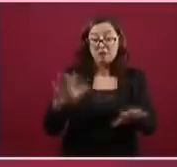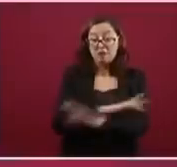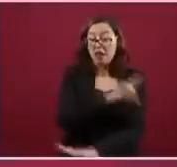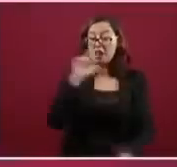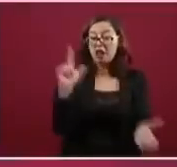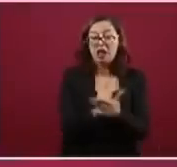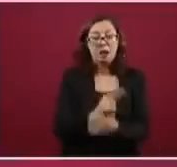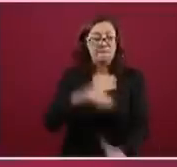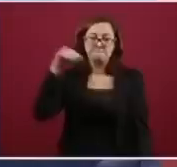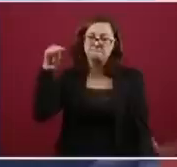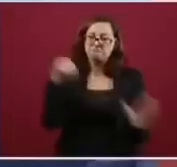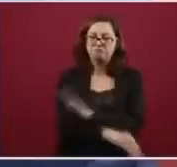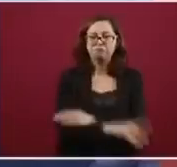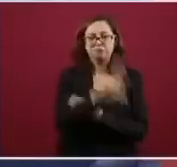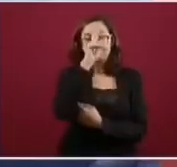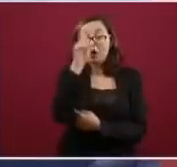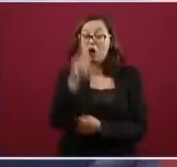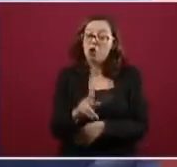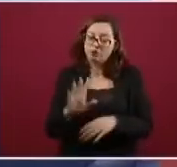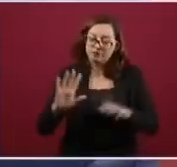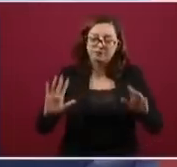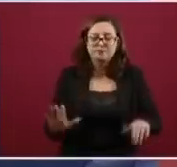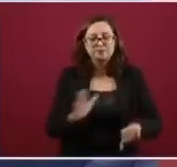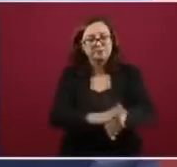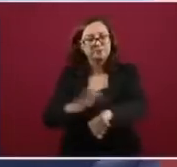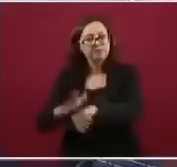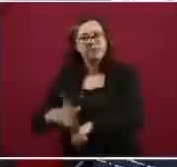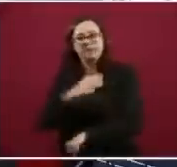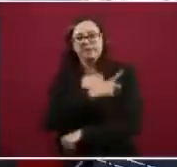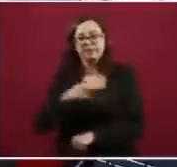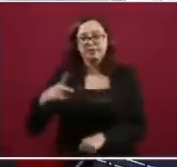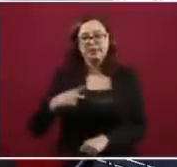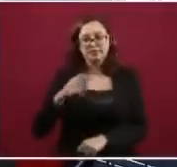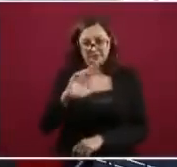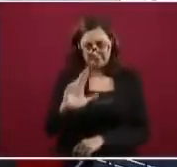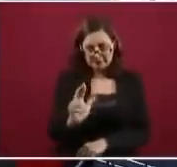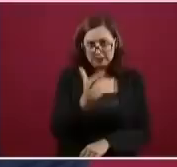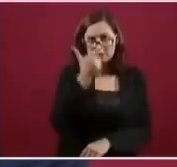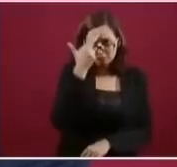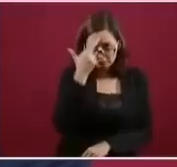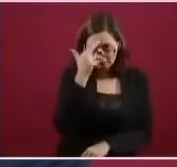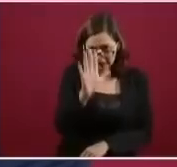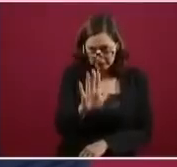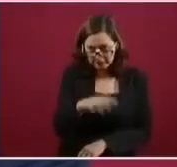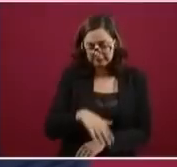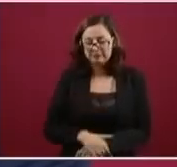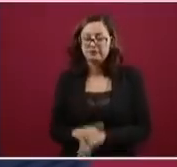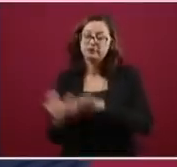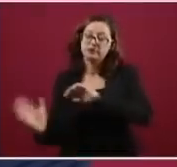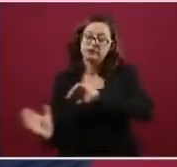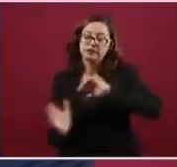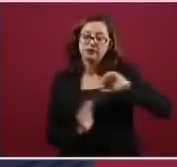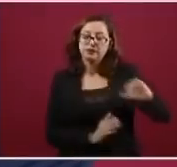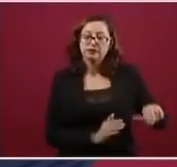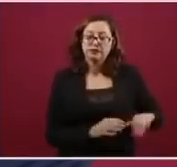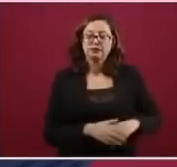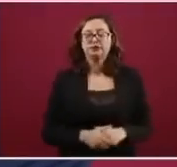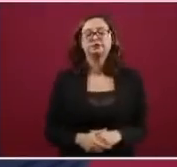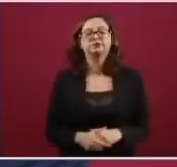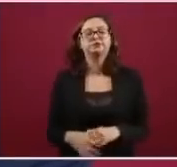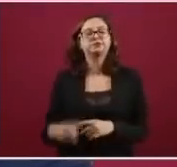está más para recordar cierro el paréntesis el año